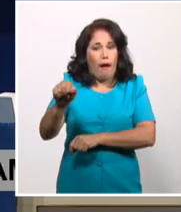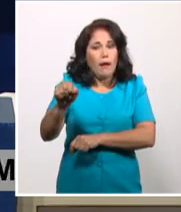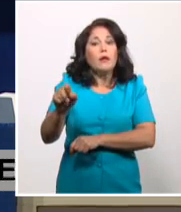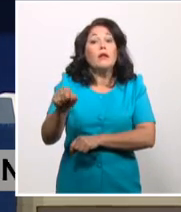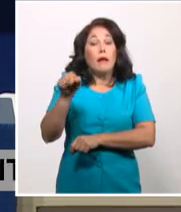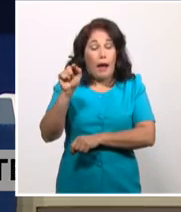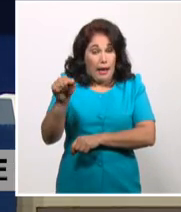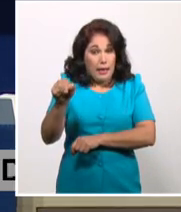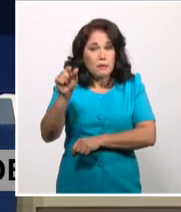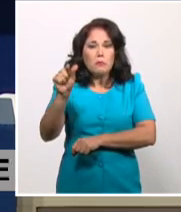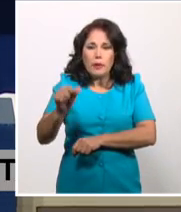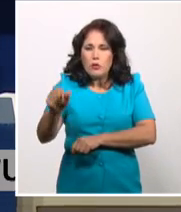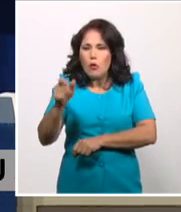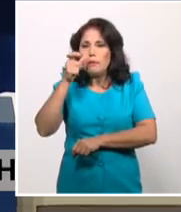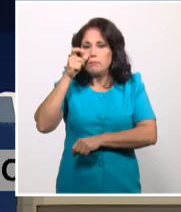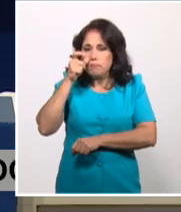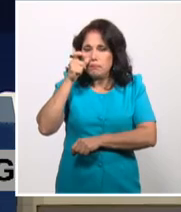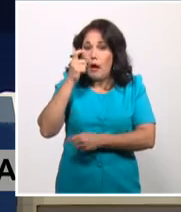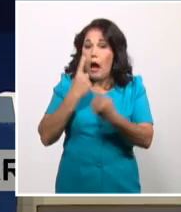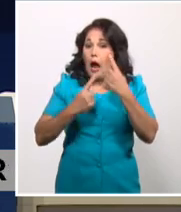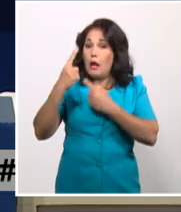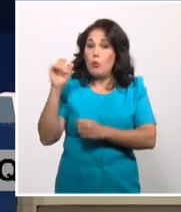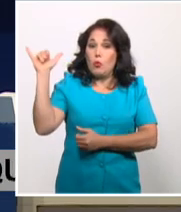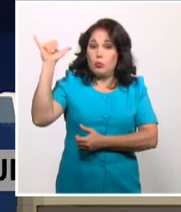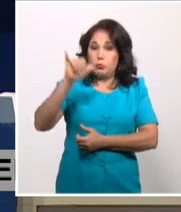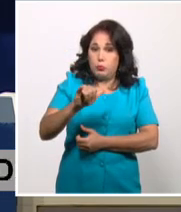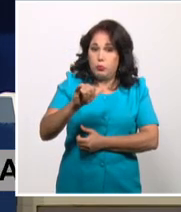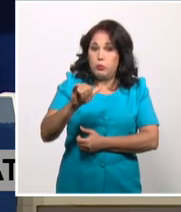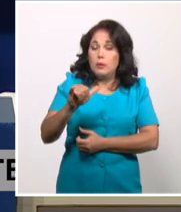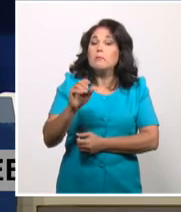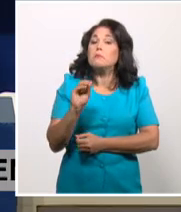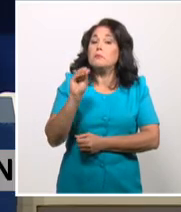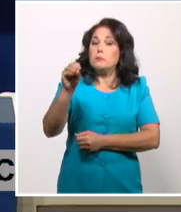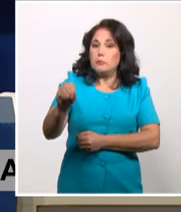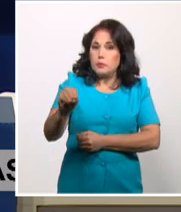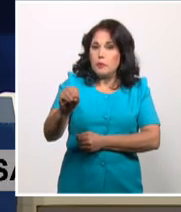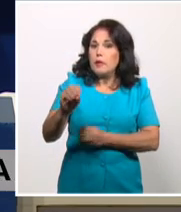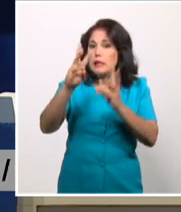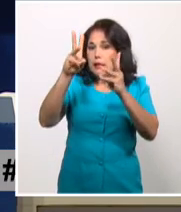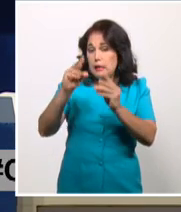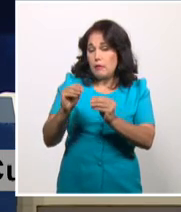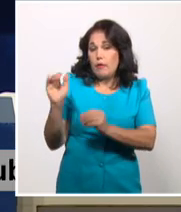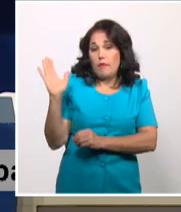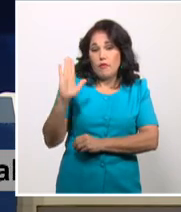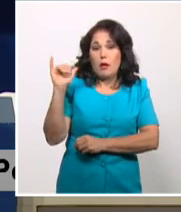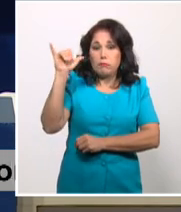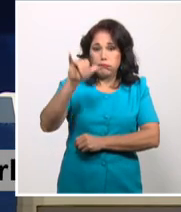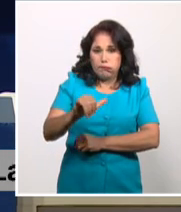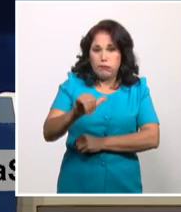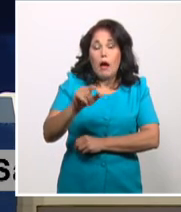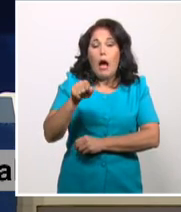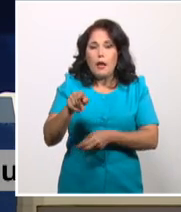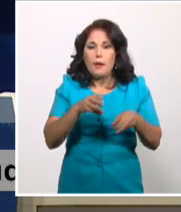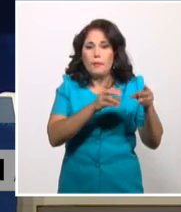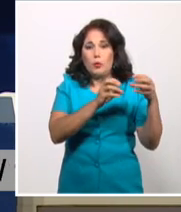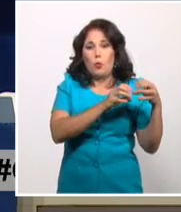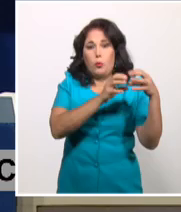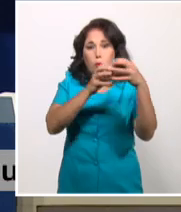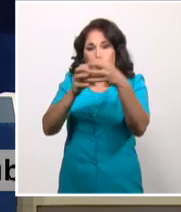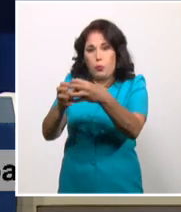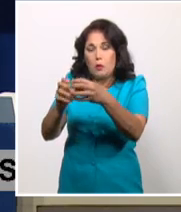todavía algunas de las personas que vinieron del exterior, una cifra de personas que vinieron del exterior y que todavía